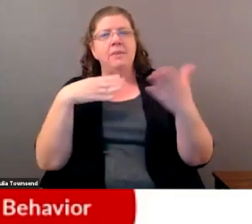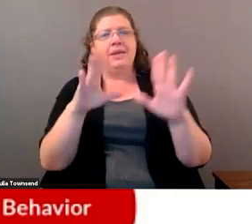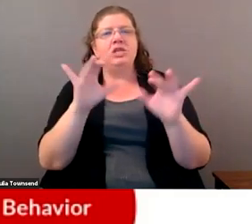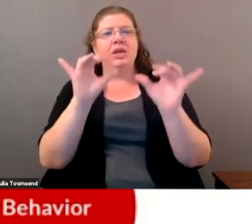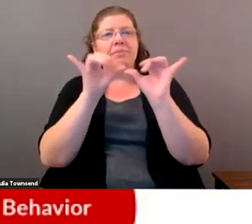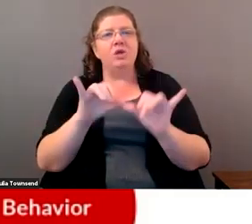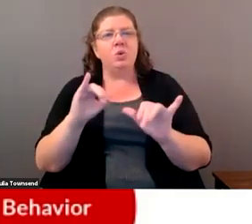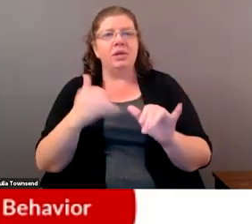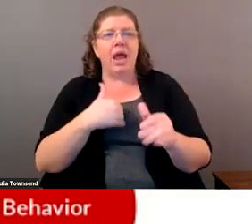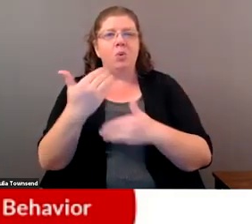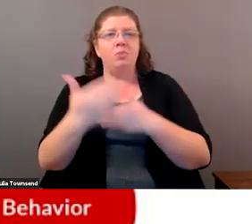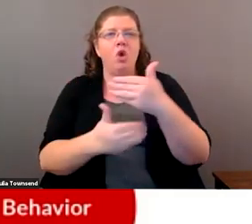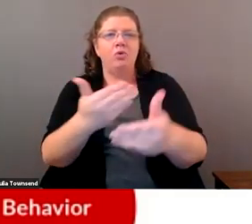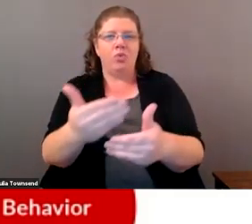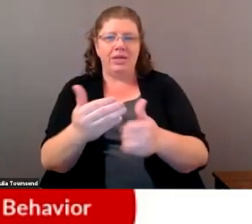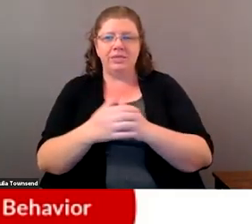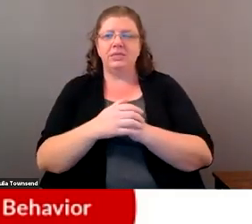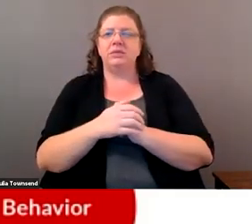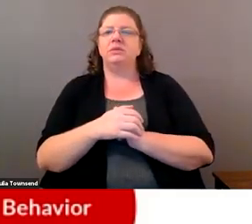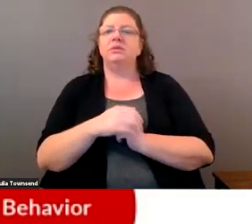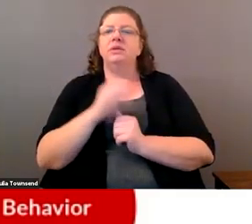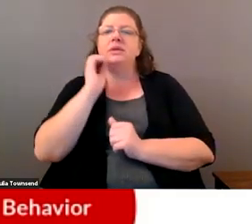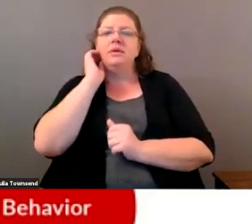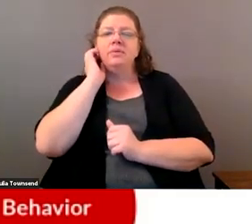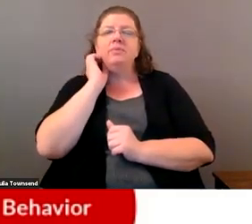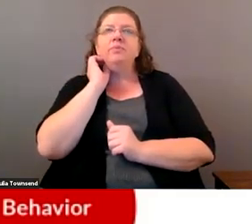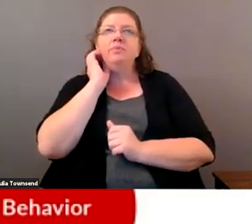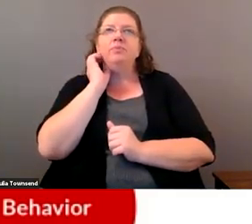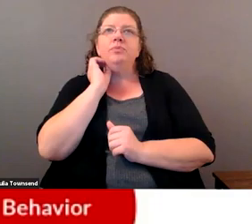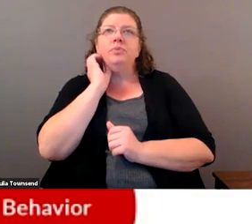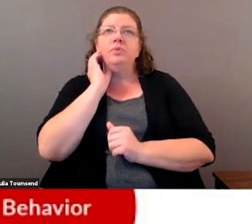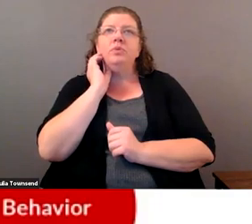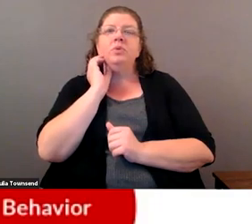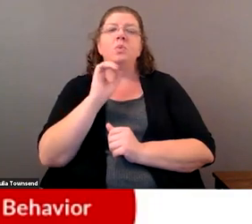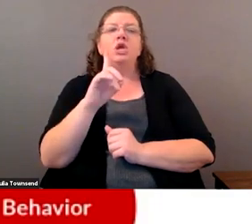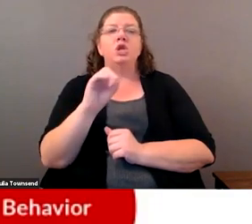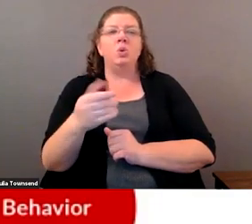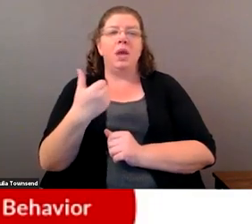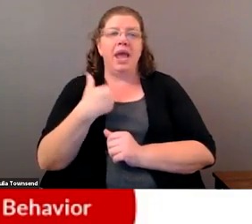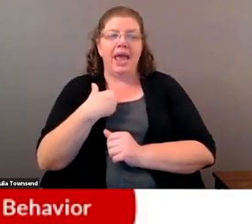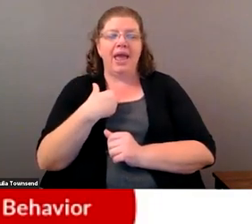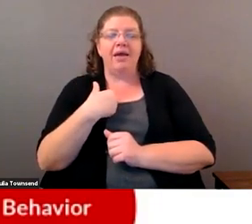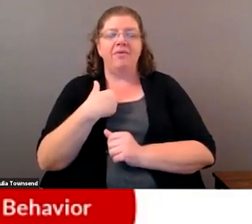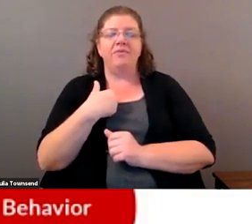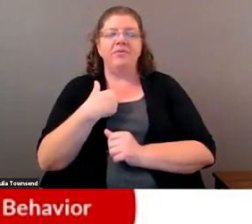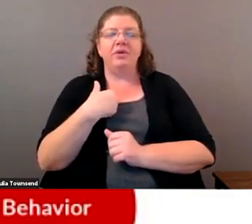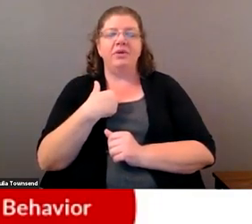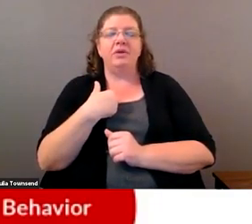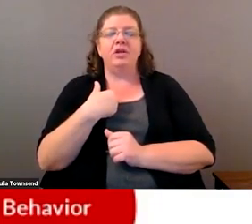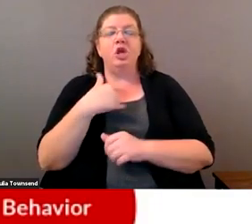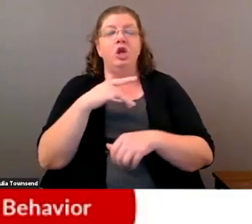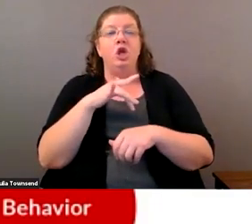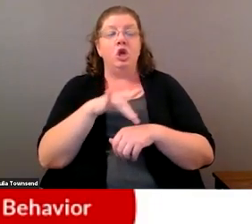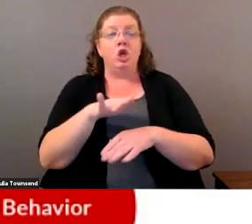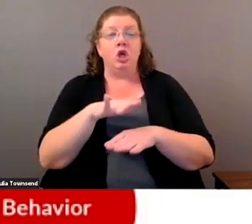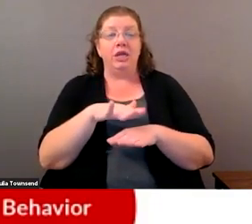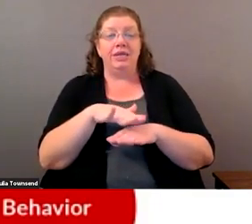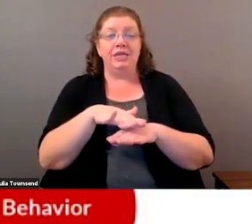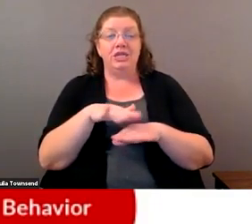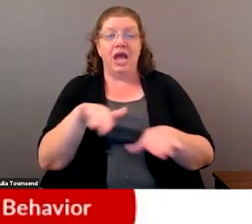qué es lo que vamos a estar analizando como medios de medir y contabilizar nuestro progreso y